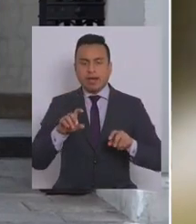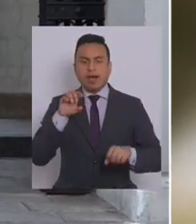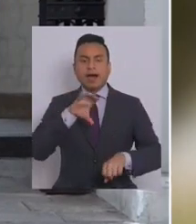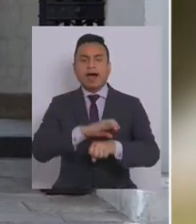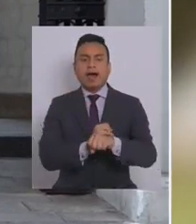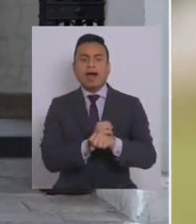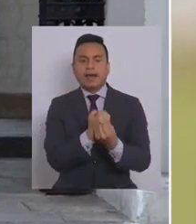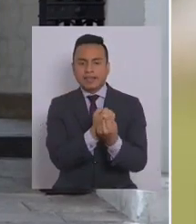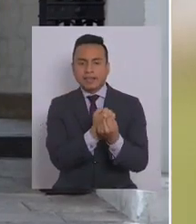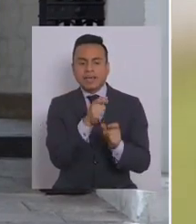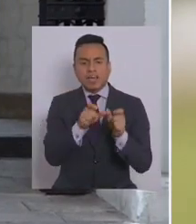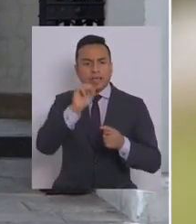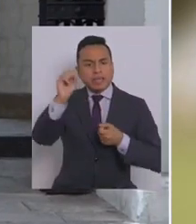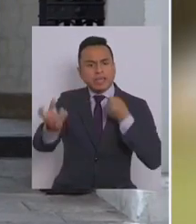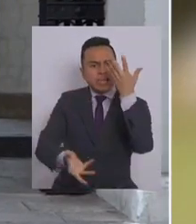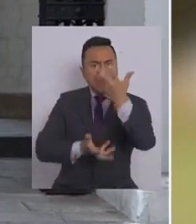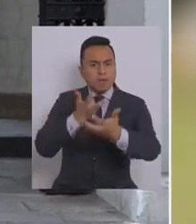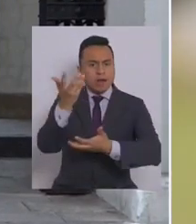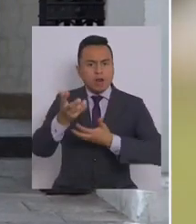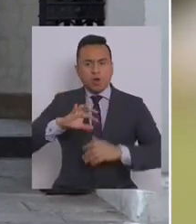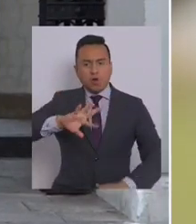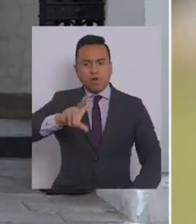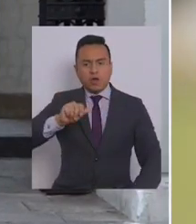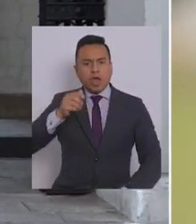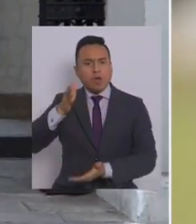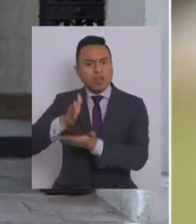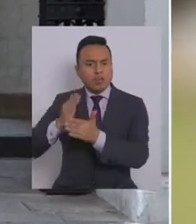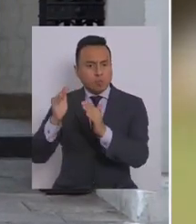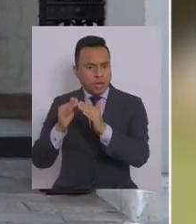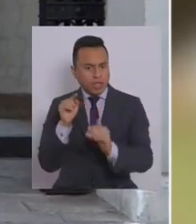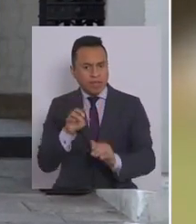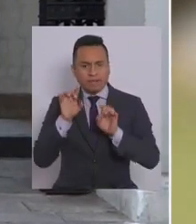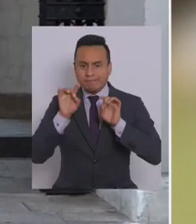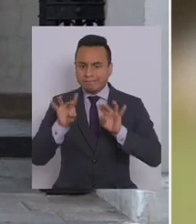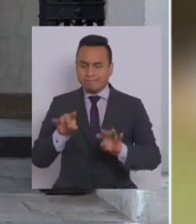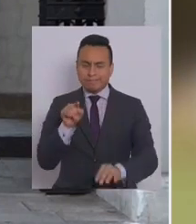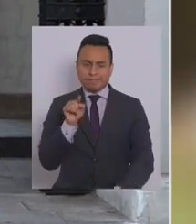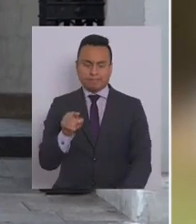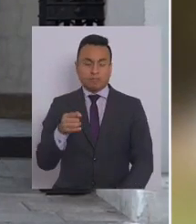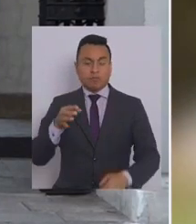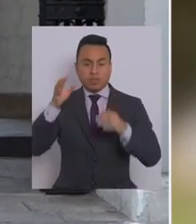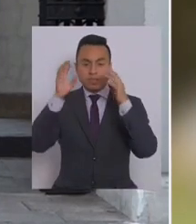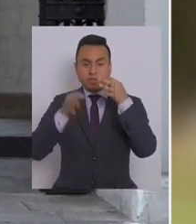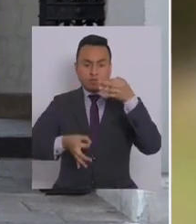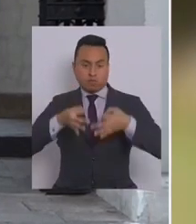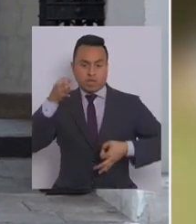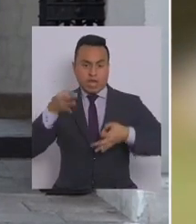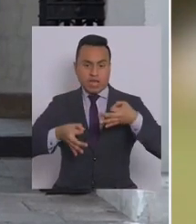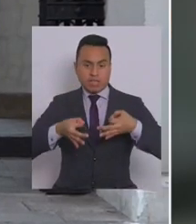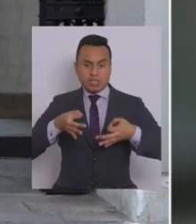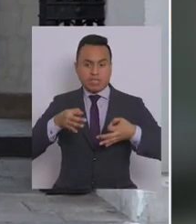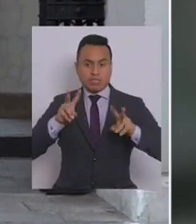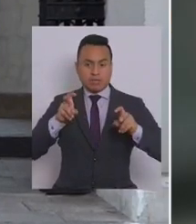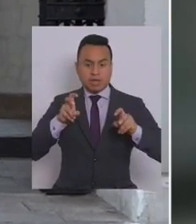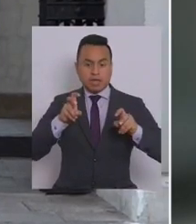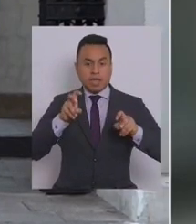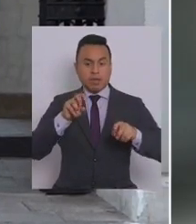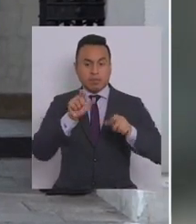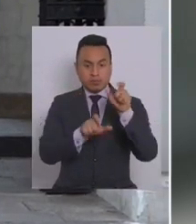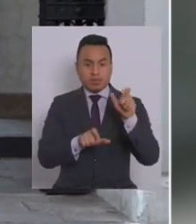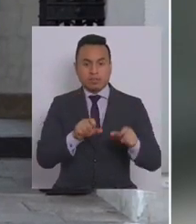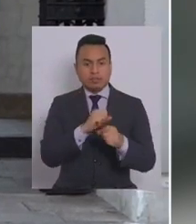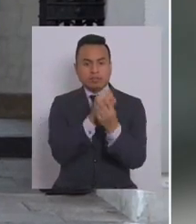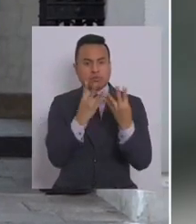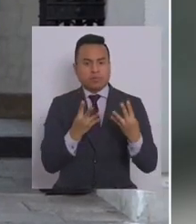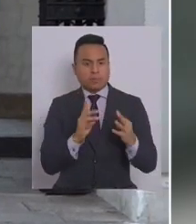a quienes quemaron y robaron una escuela. El hecho de que los tribunales no los hayan dejado presos